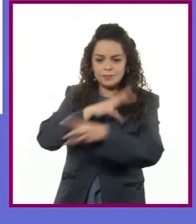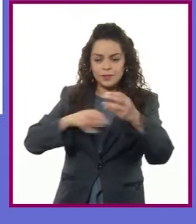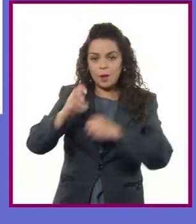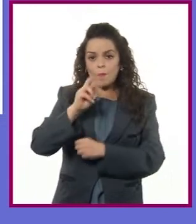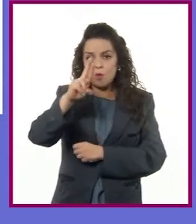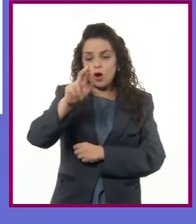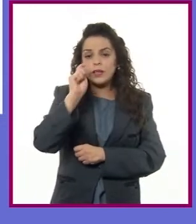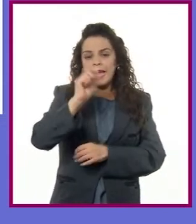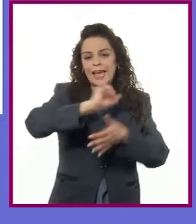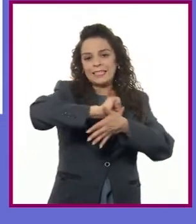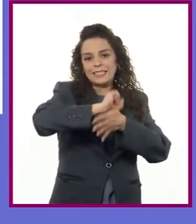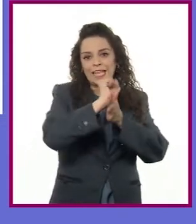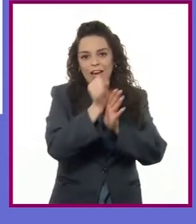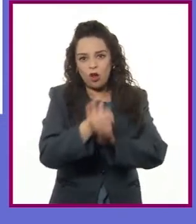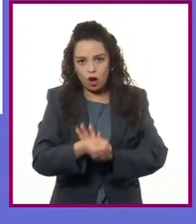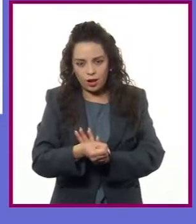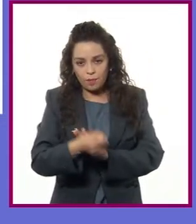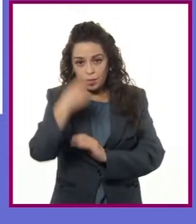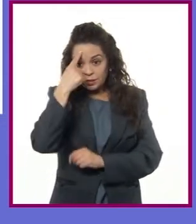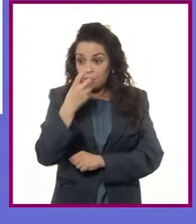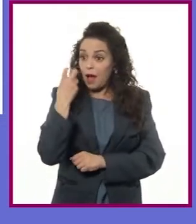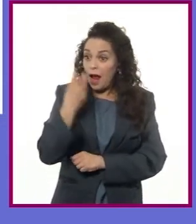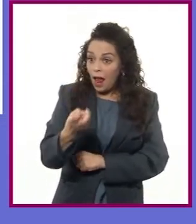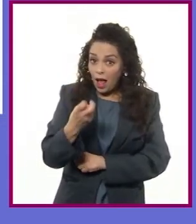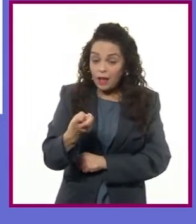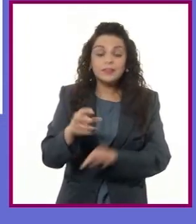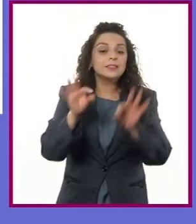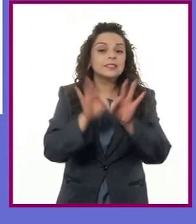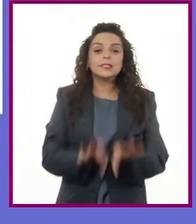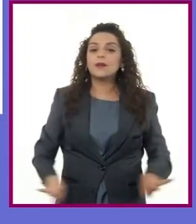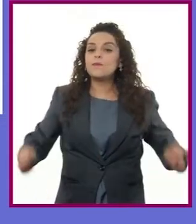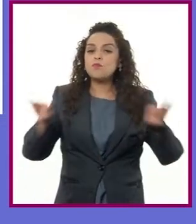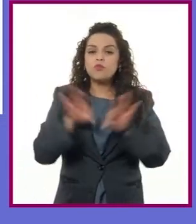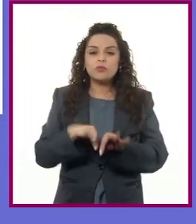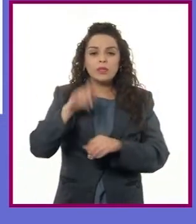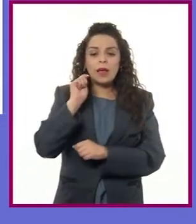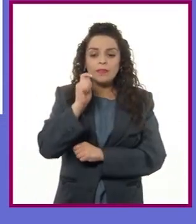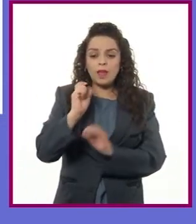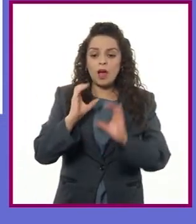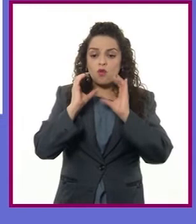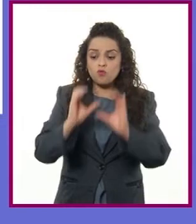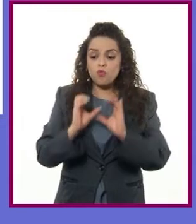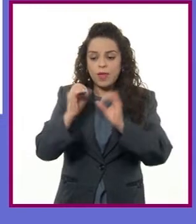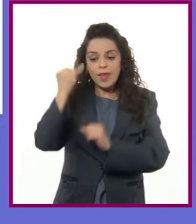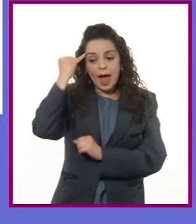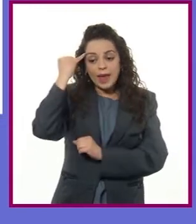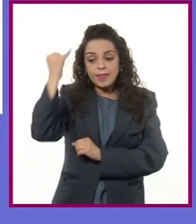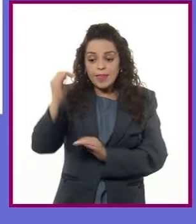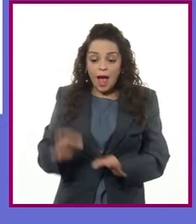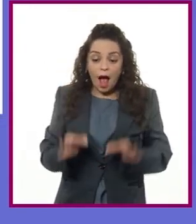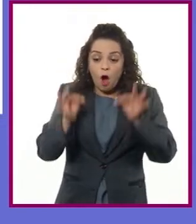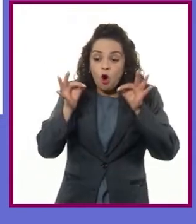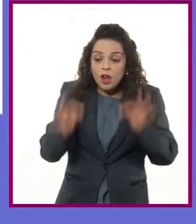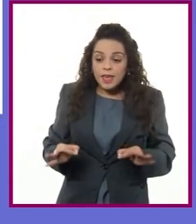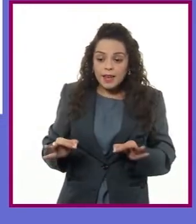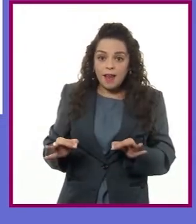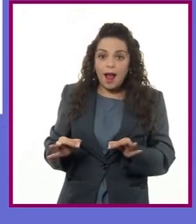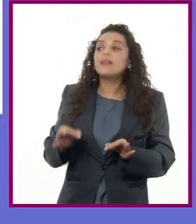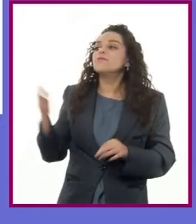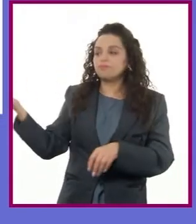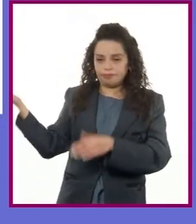Para realizar una cita de este tipo es indispensable conservar la idea original. No